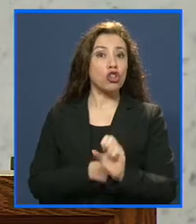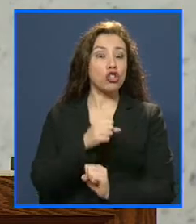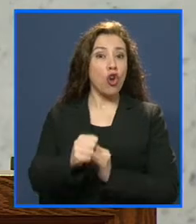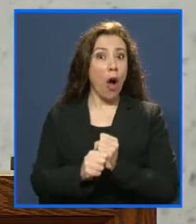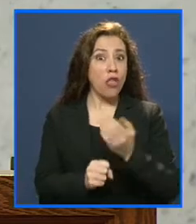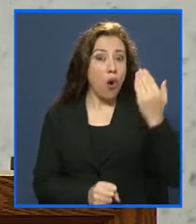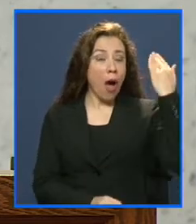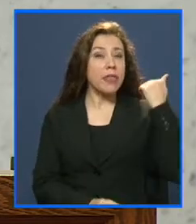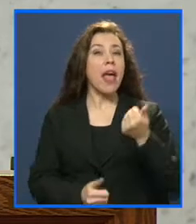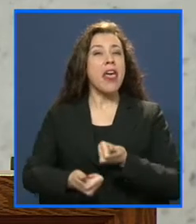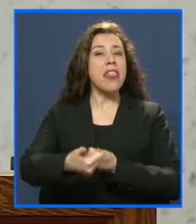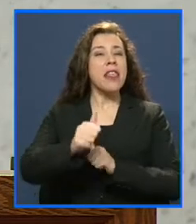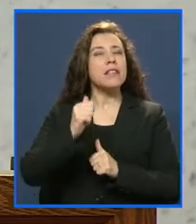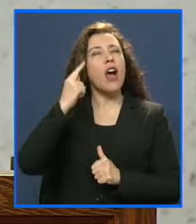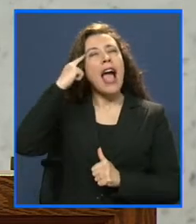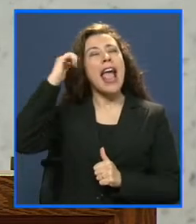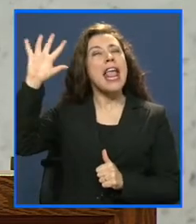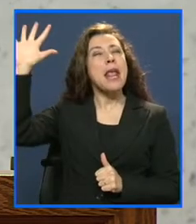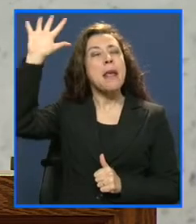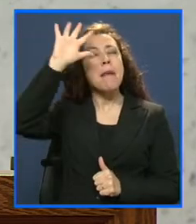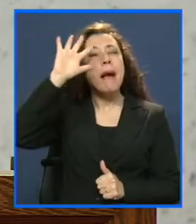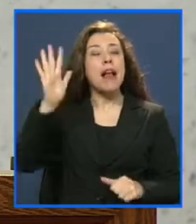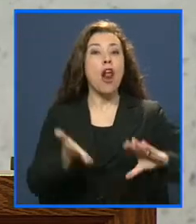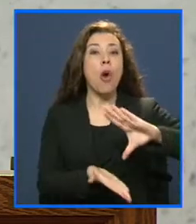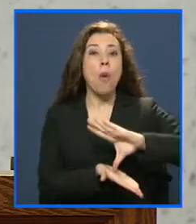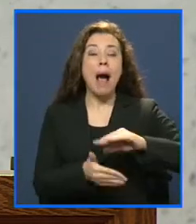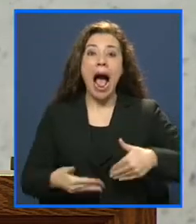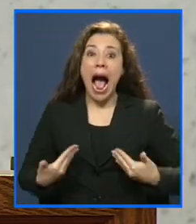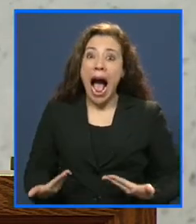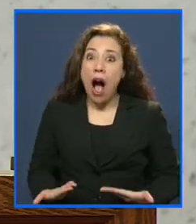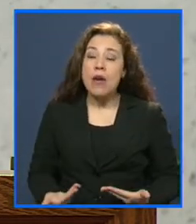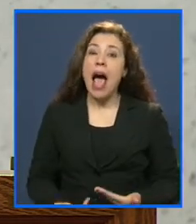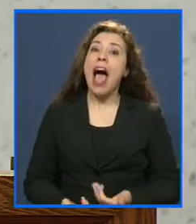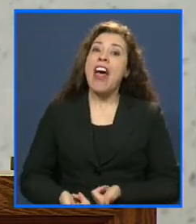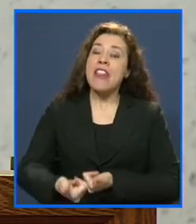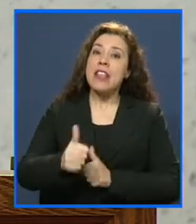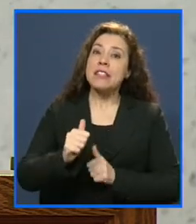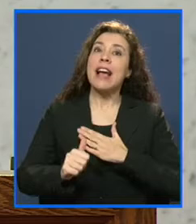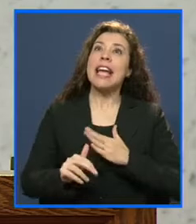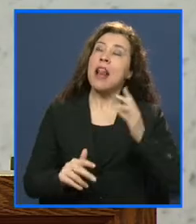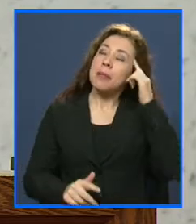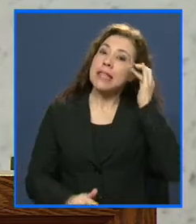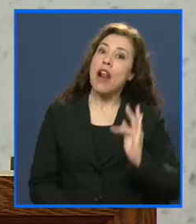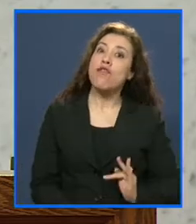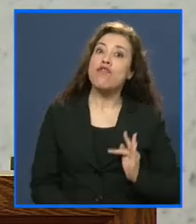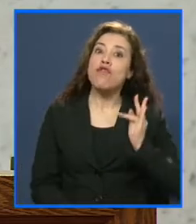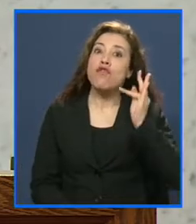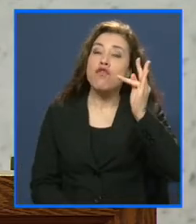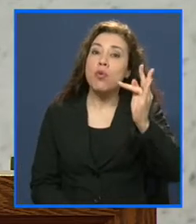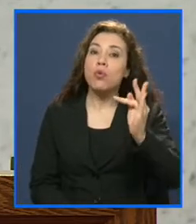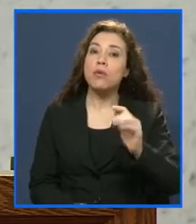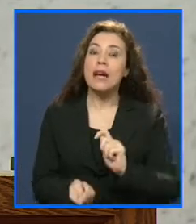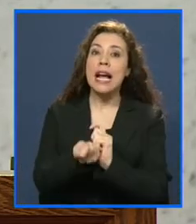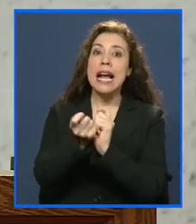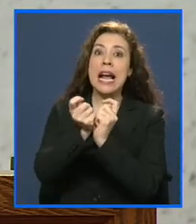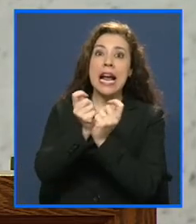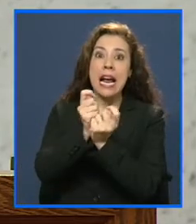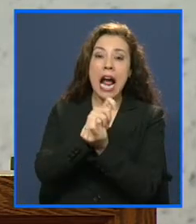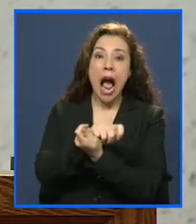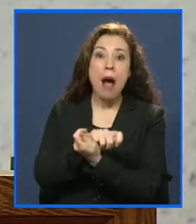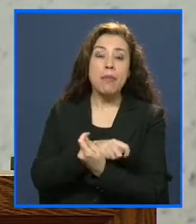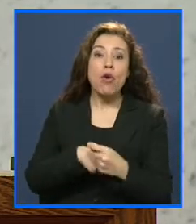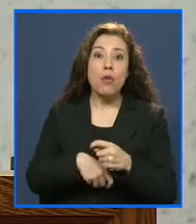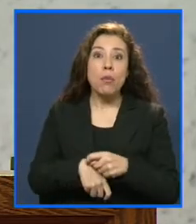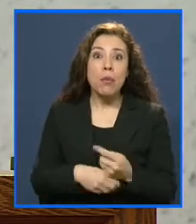era comenzar a imaginar una nación hoy el desafío es proyectarla hacia el futuro y adaptarnos a un cambio de época